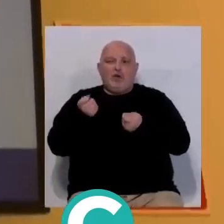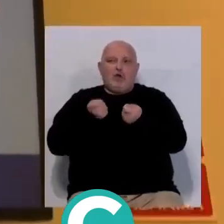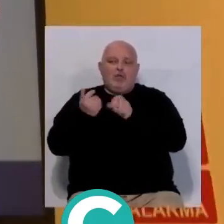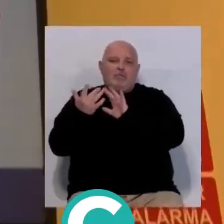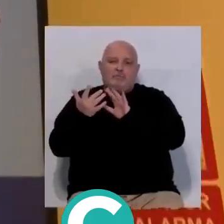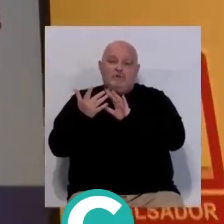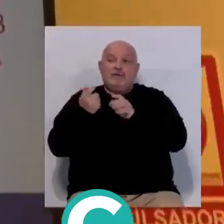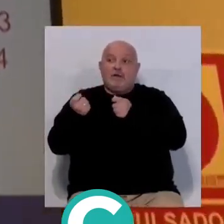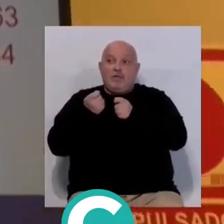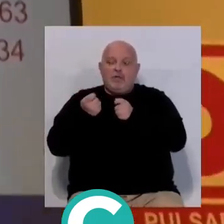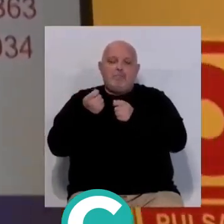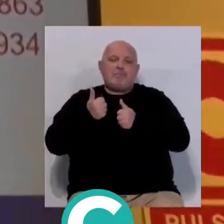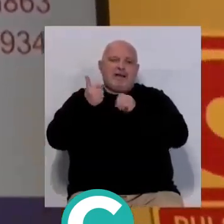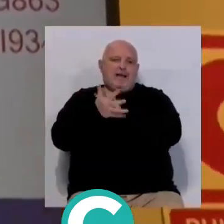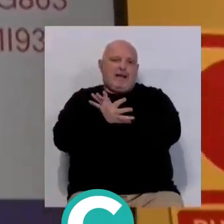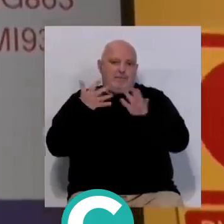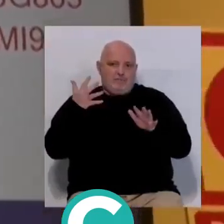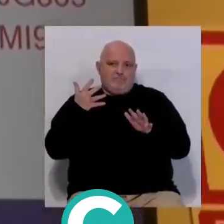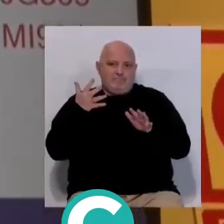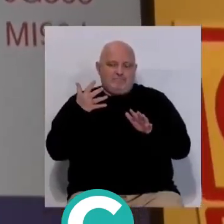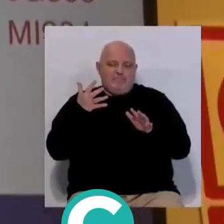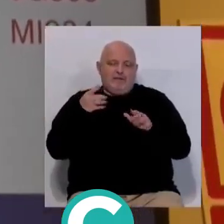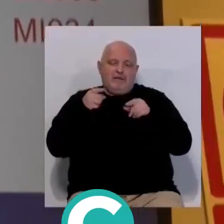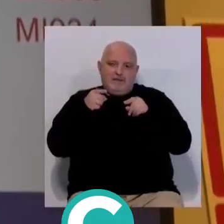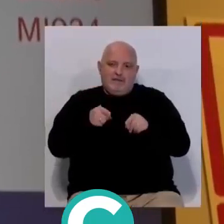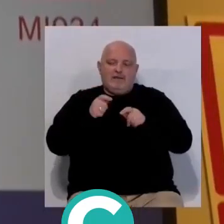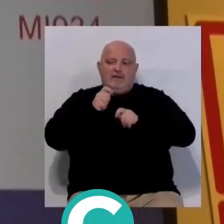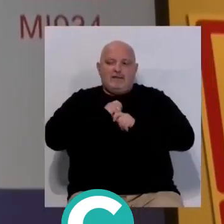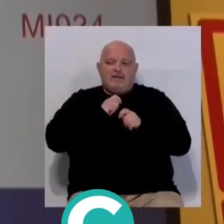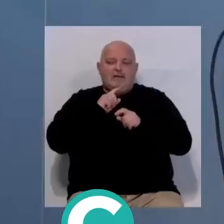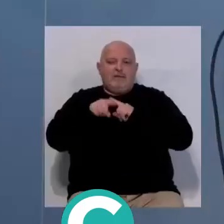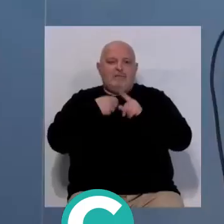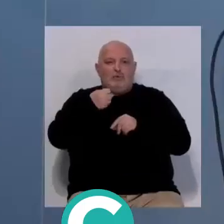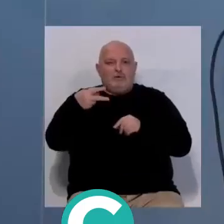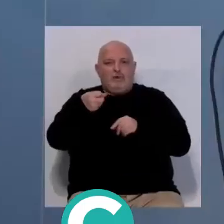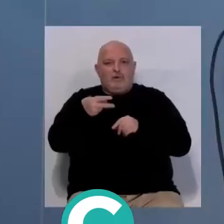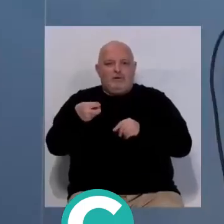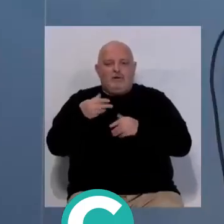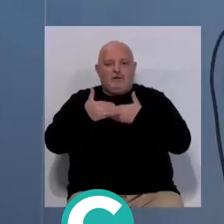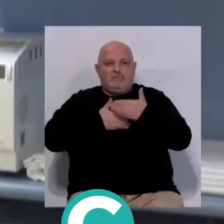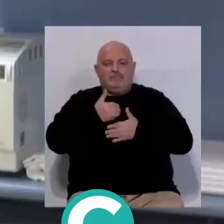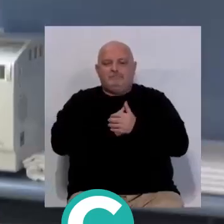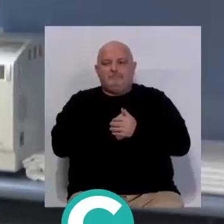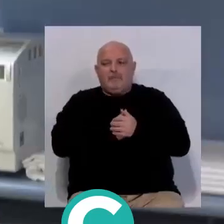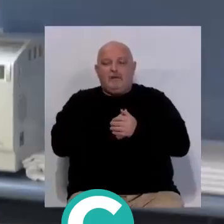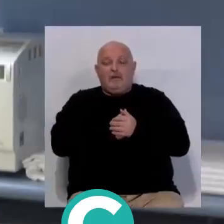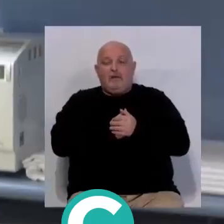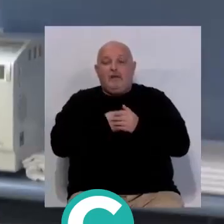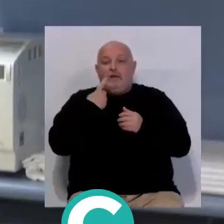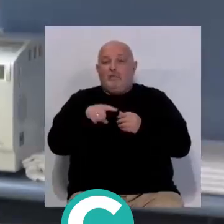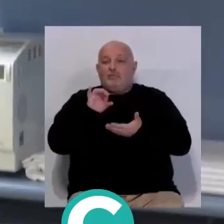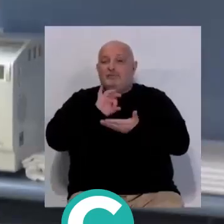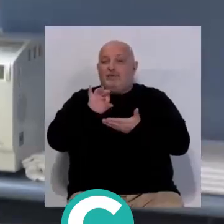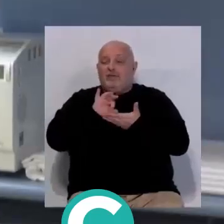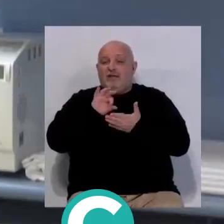coordinación. Si estamos coordinados, vamos a ir más rápido y eso va a incidir en el pronóstico vital del paciente. Que al contar con un